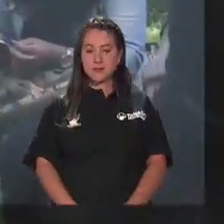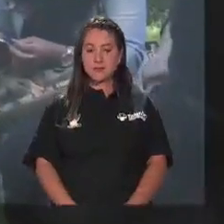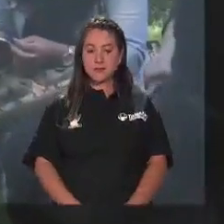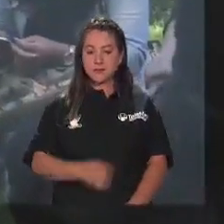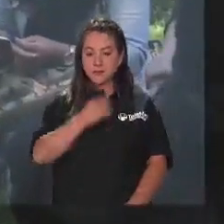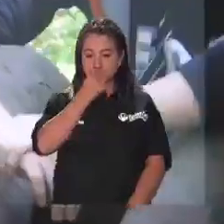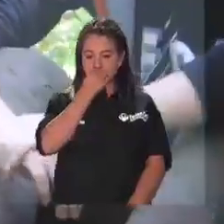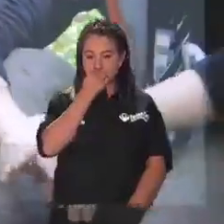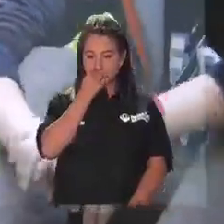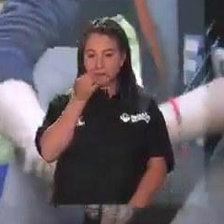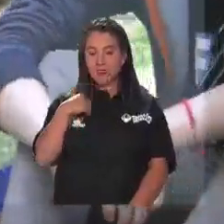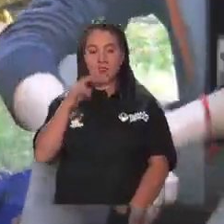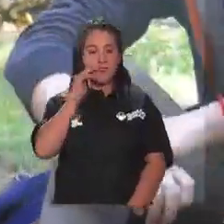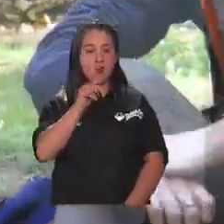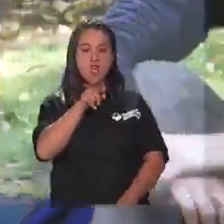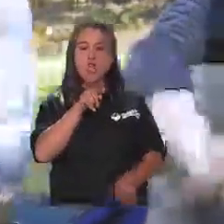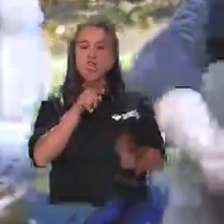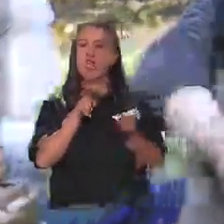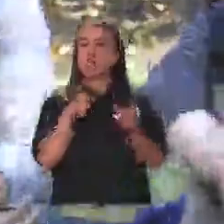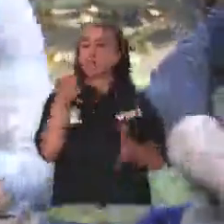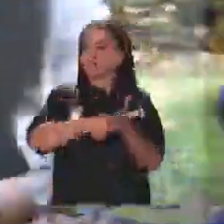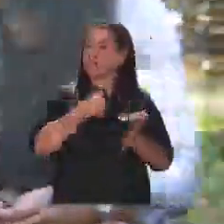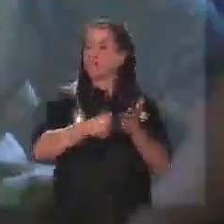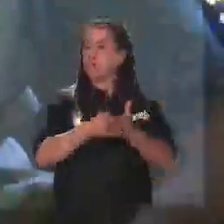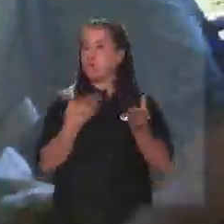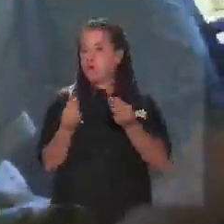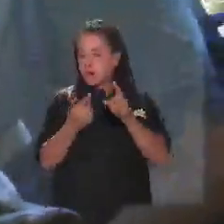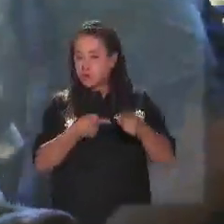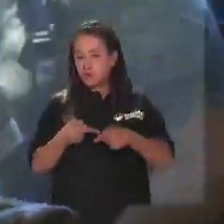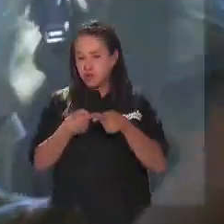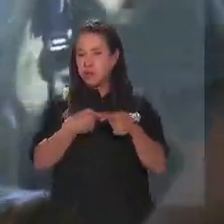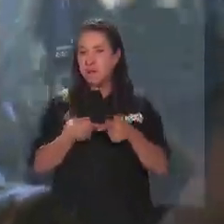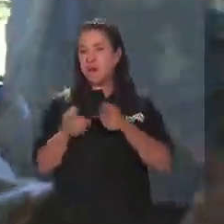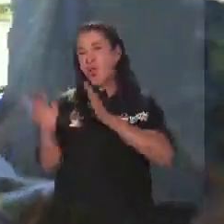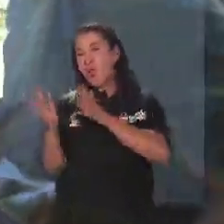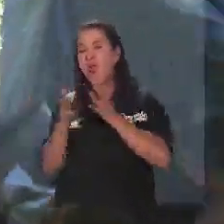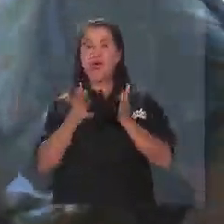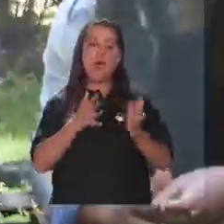Yo diría que es luchadora. Es sociable.